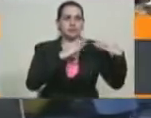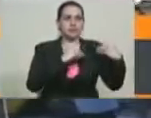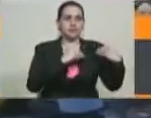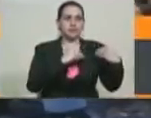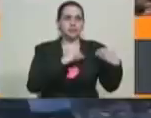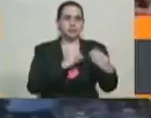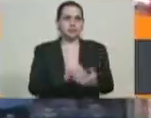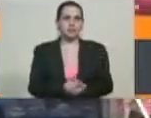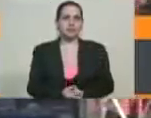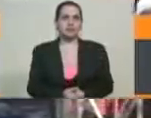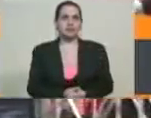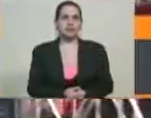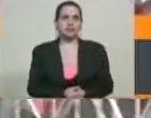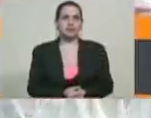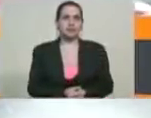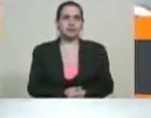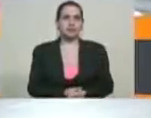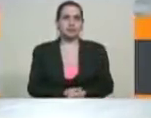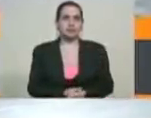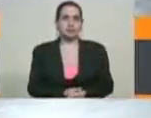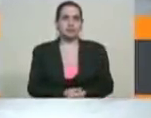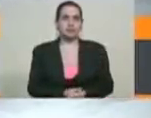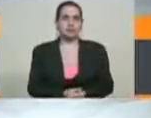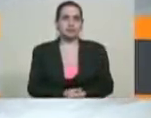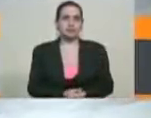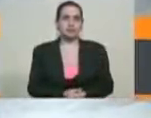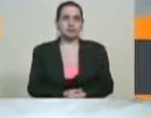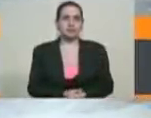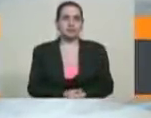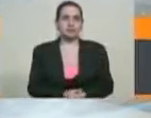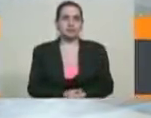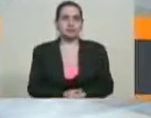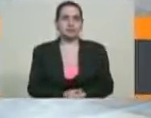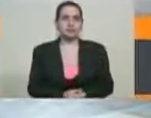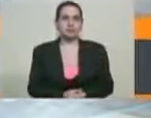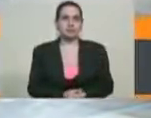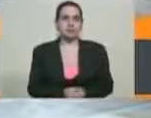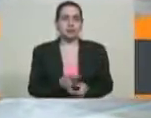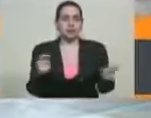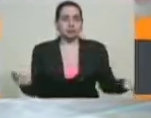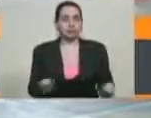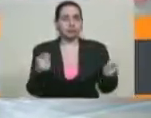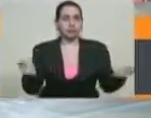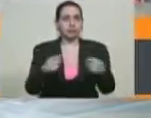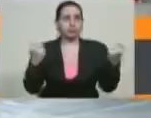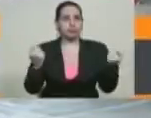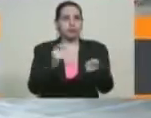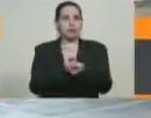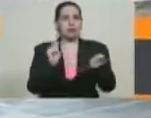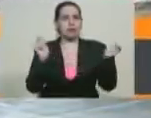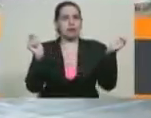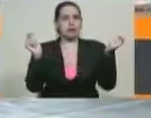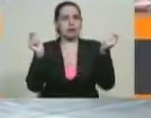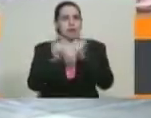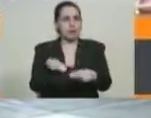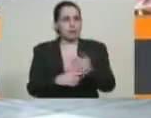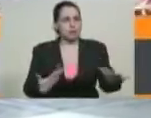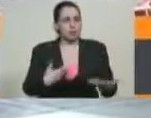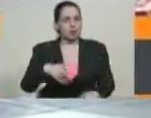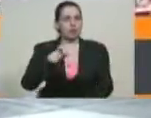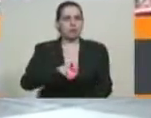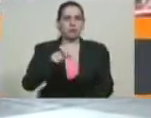esperanza renovada, nos toca una gran jornada de cambios necesarios en el